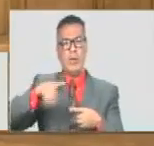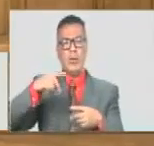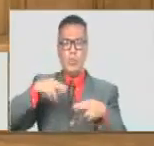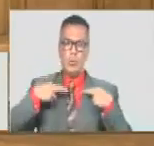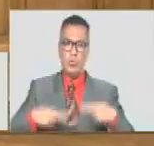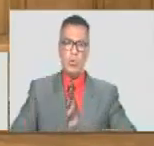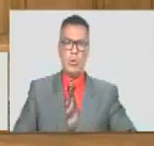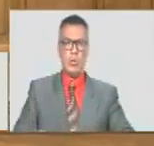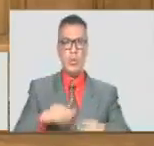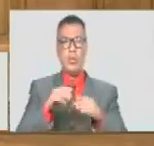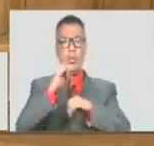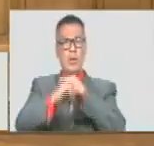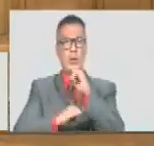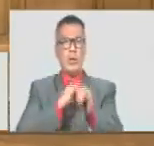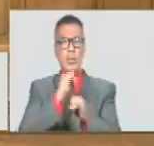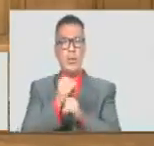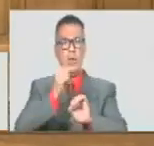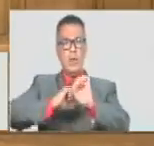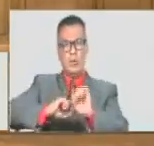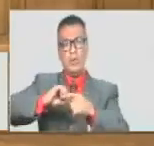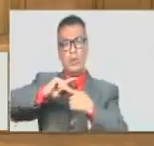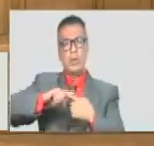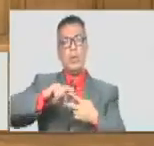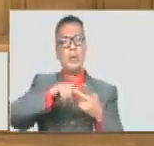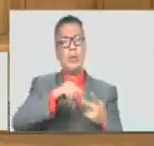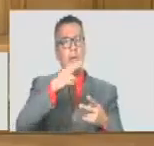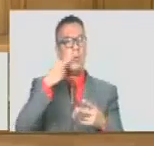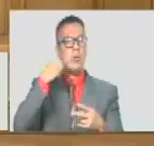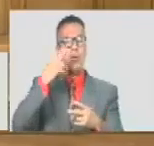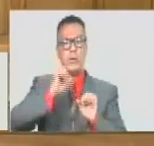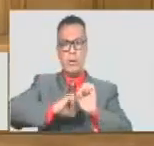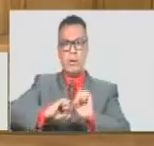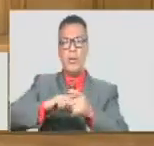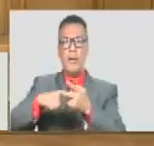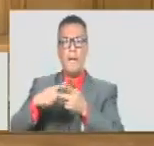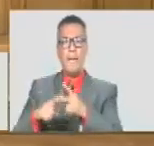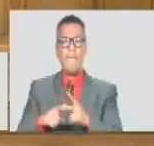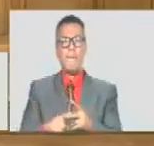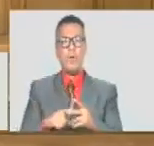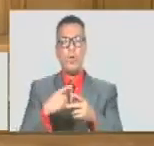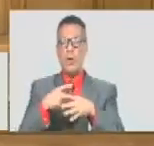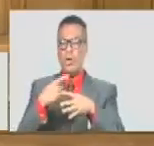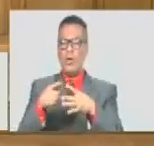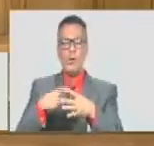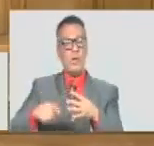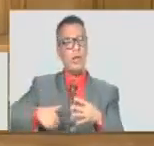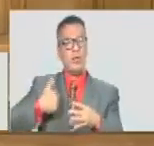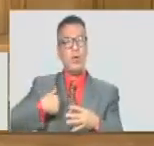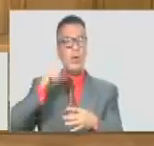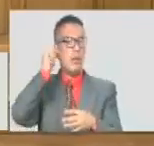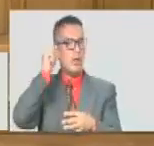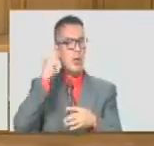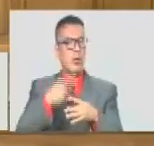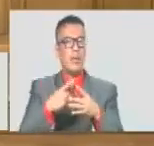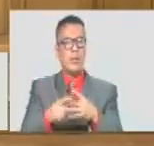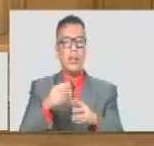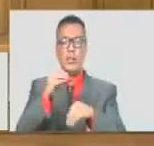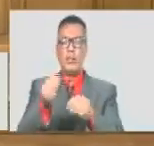Humanos, la Convención Internacional contra la Discriminación Racial, la Convención sobre todas las formas de discriminación contra la mujer y otros